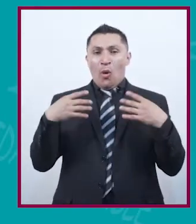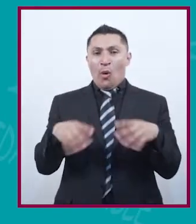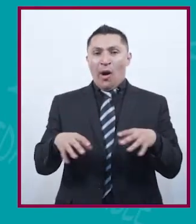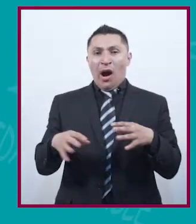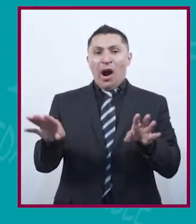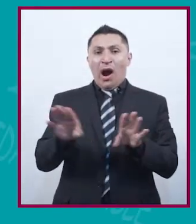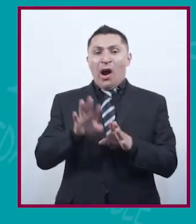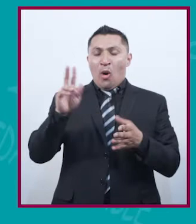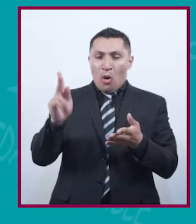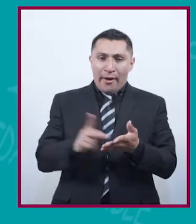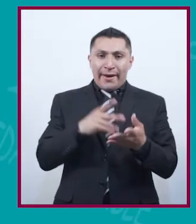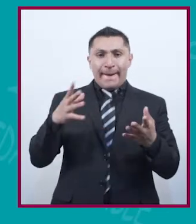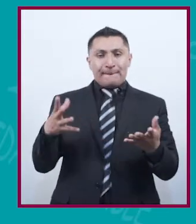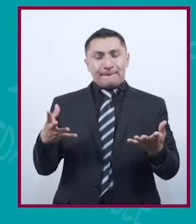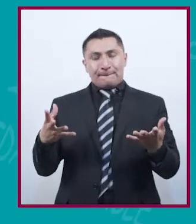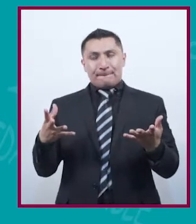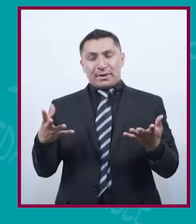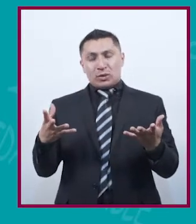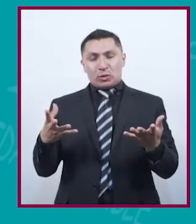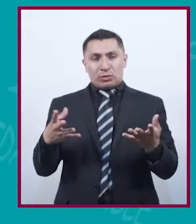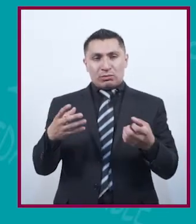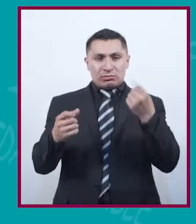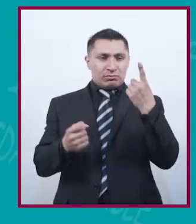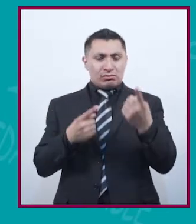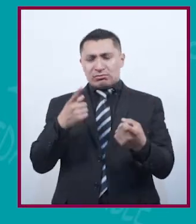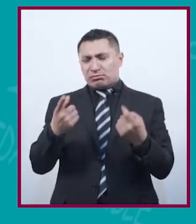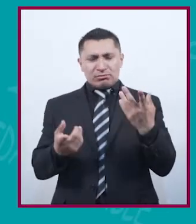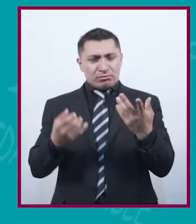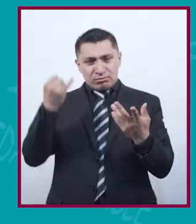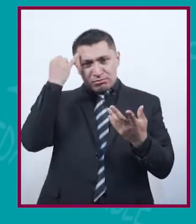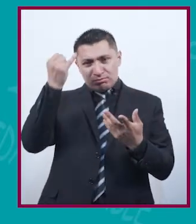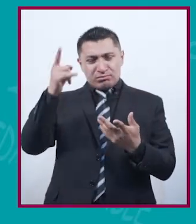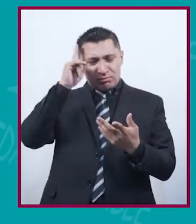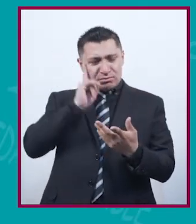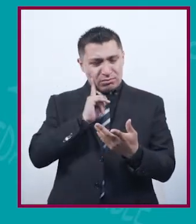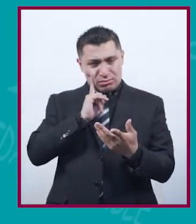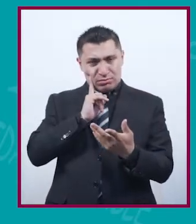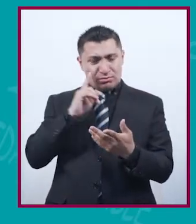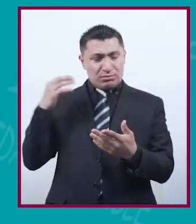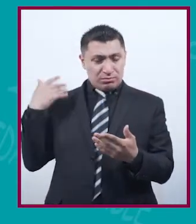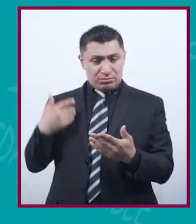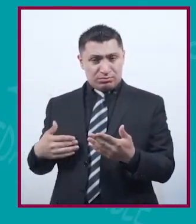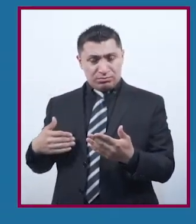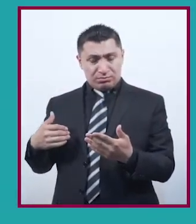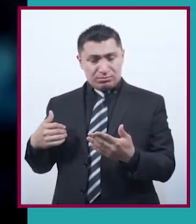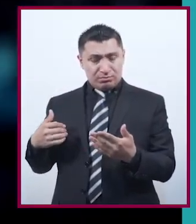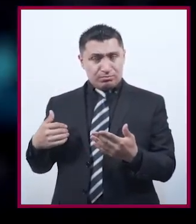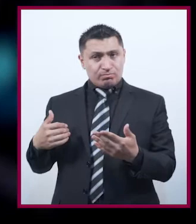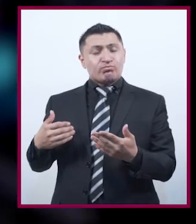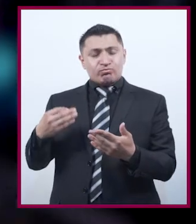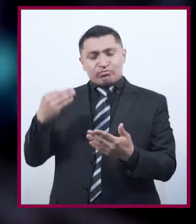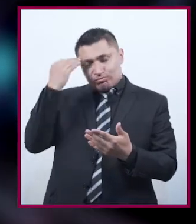va a retomar algunas de las reivindicaciones feministas de la época.